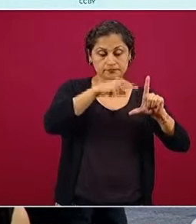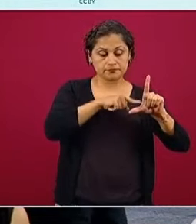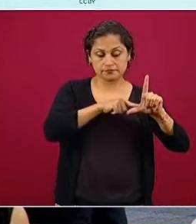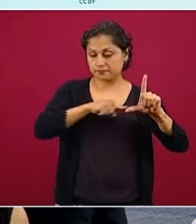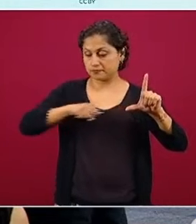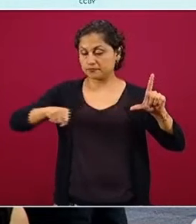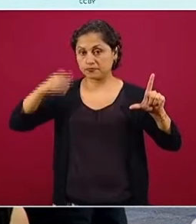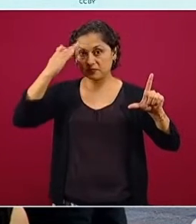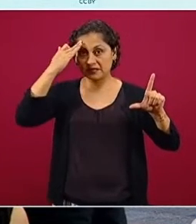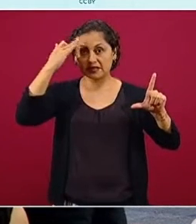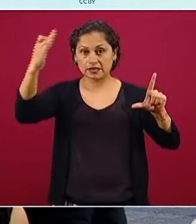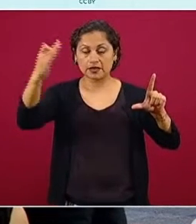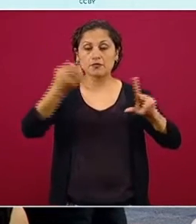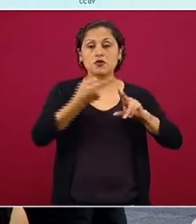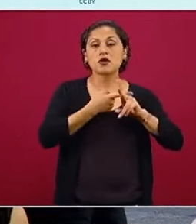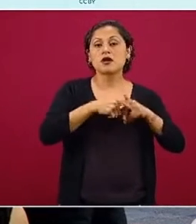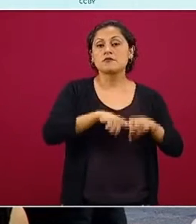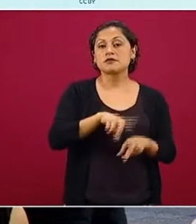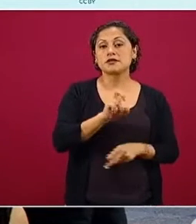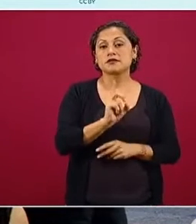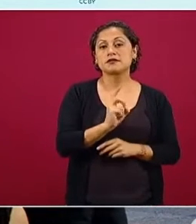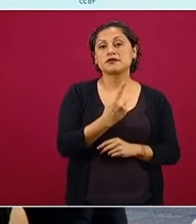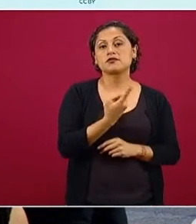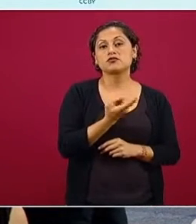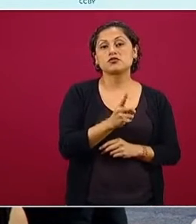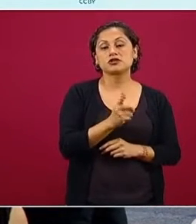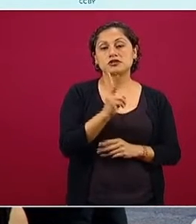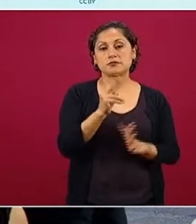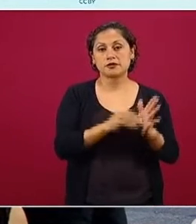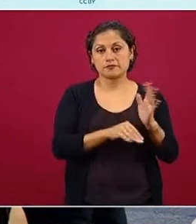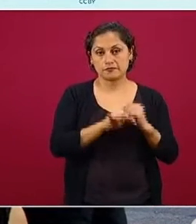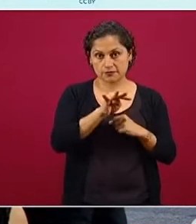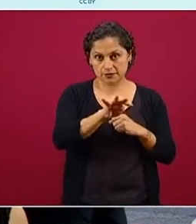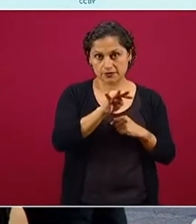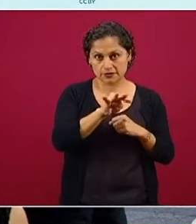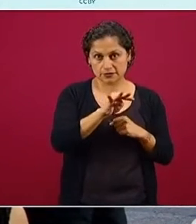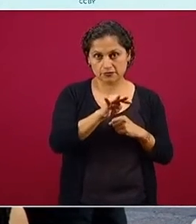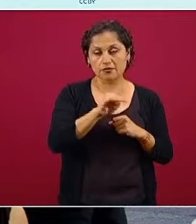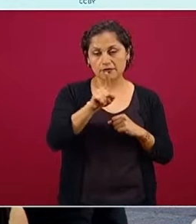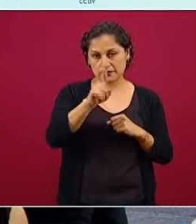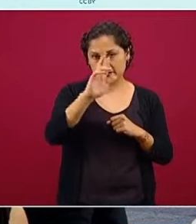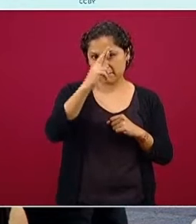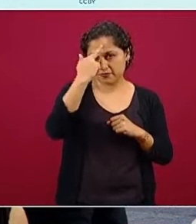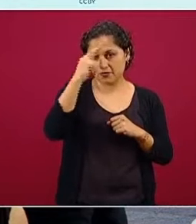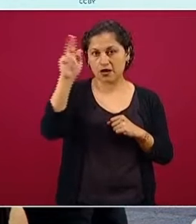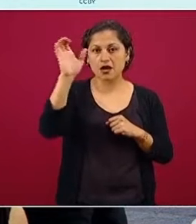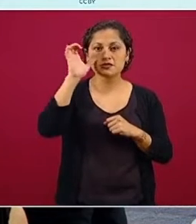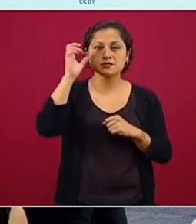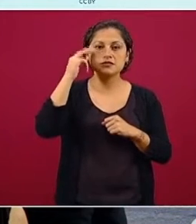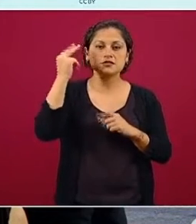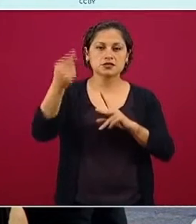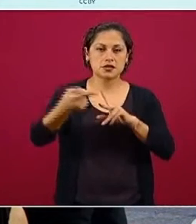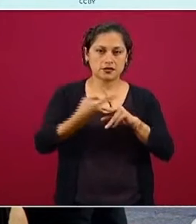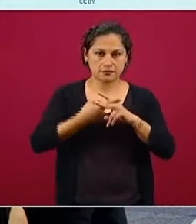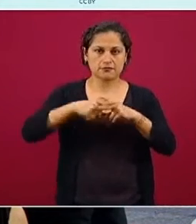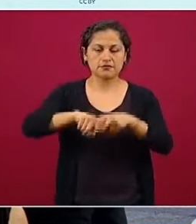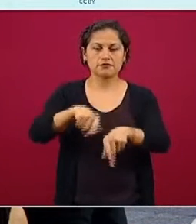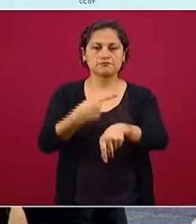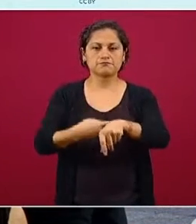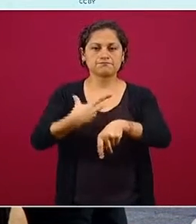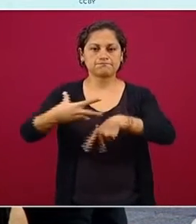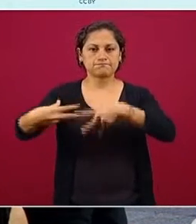vamos a empezar con el 31 de diciembre de 2019, cuando empezó la epidemia en China, y vamos a ir